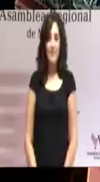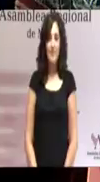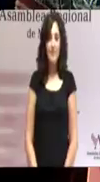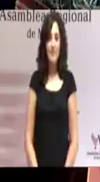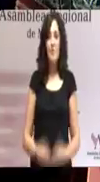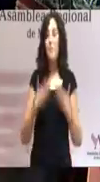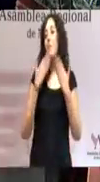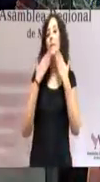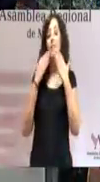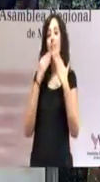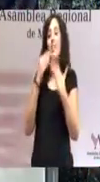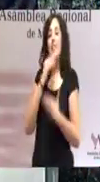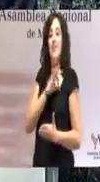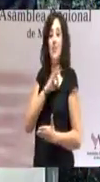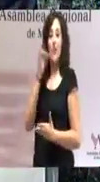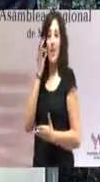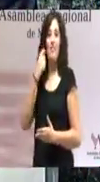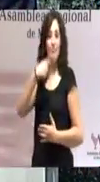Muchas gracias, señora presidenta.